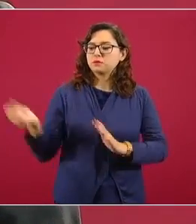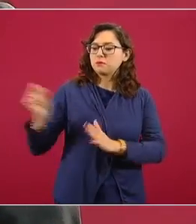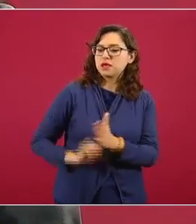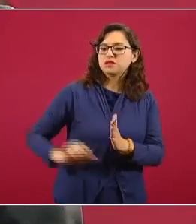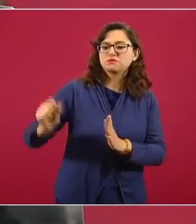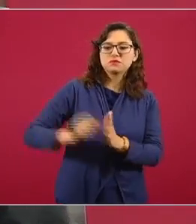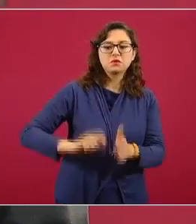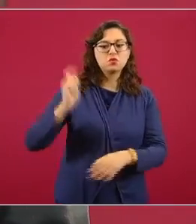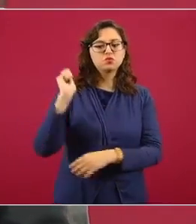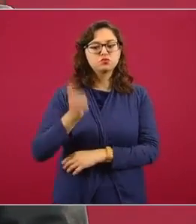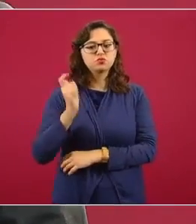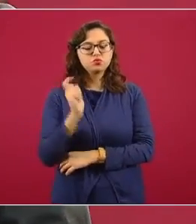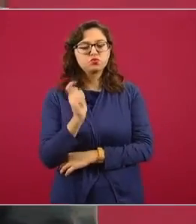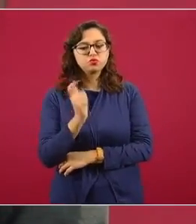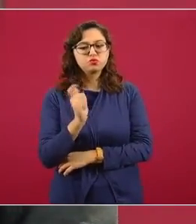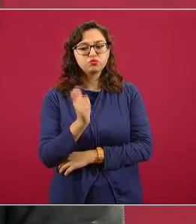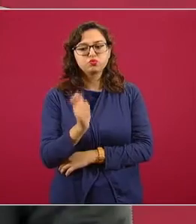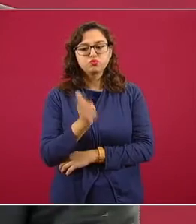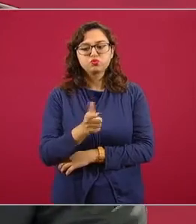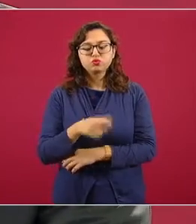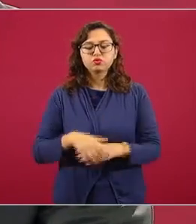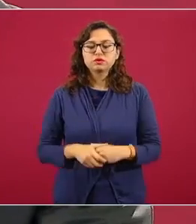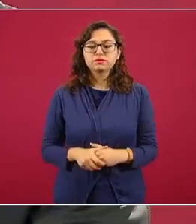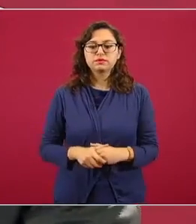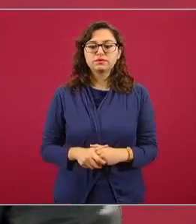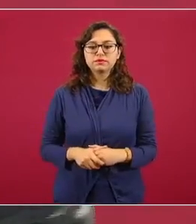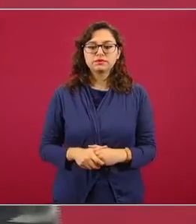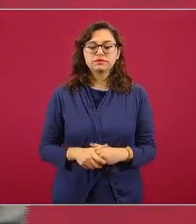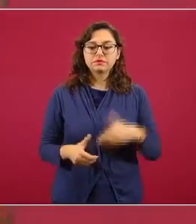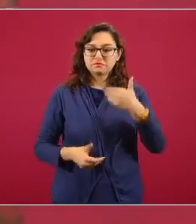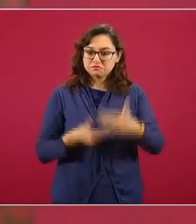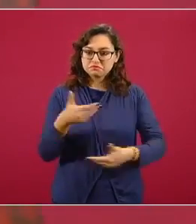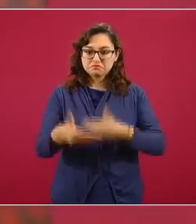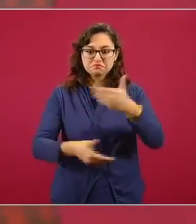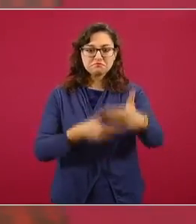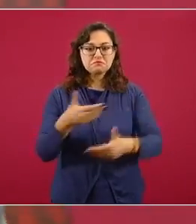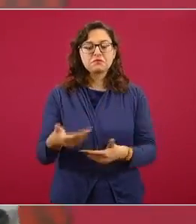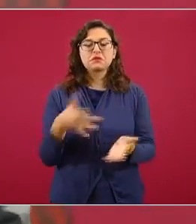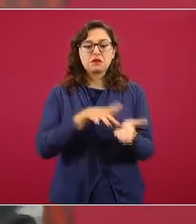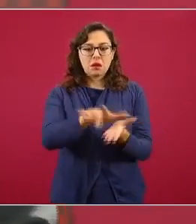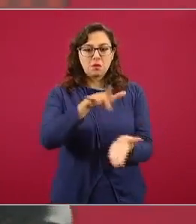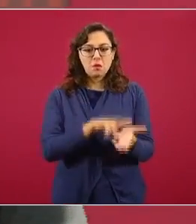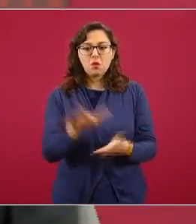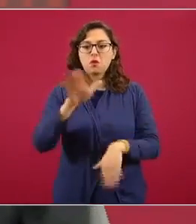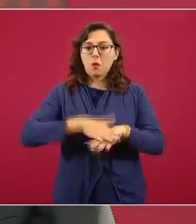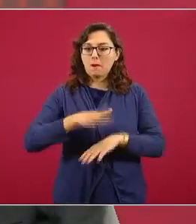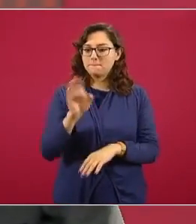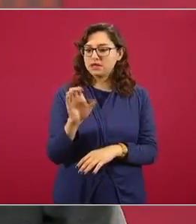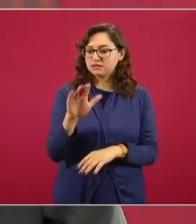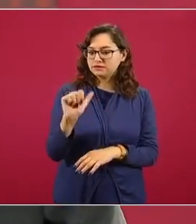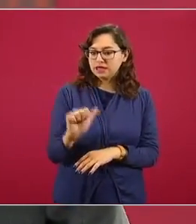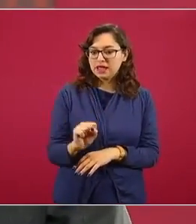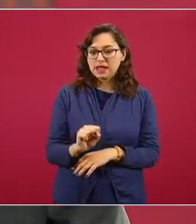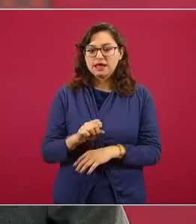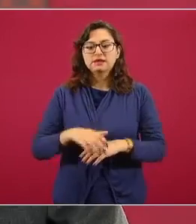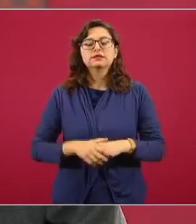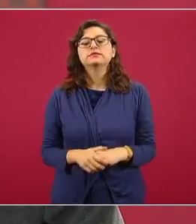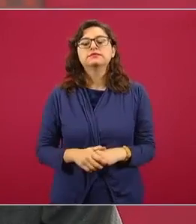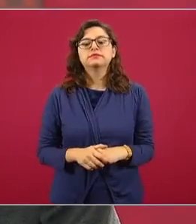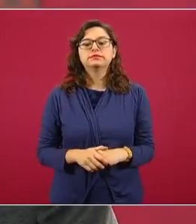Y va a aumentar este apoyo, van a haber cada vez más becas. En